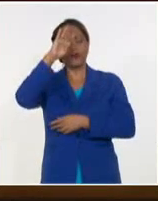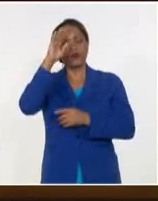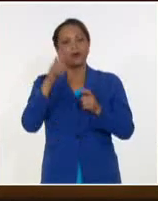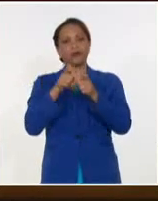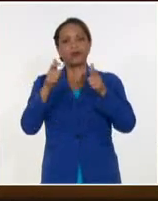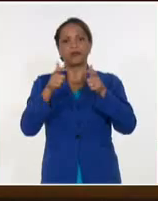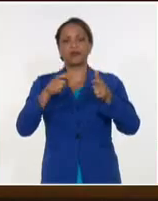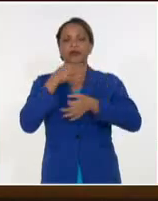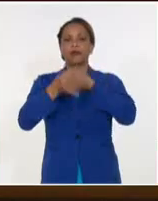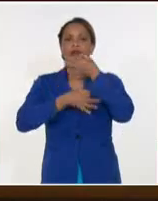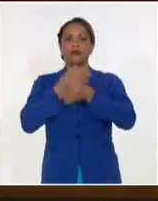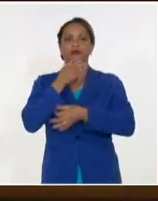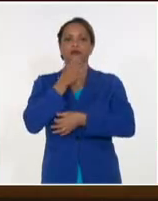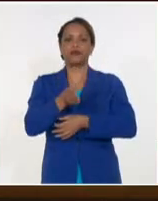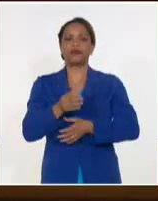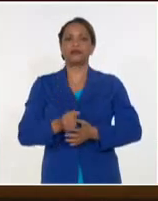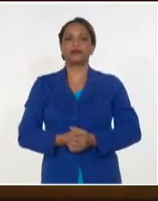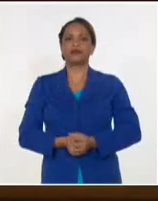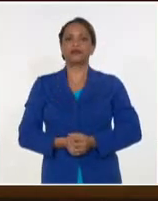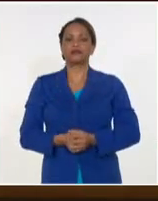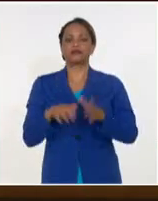el comandante.